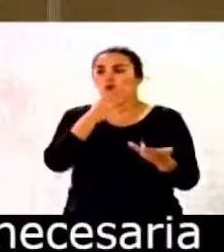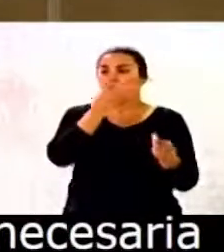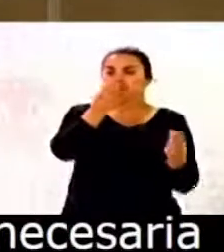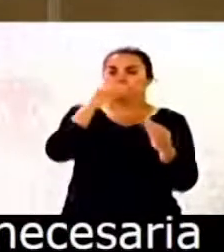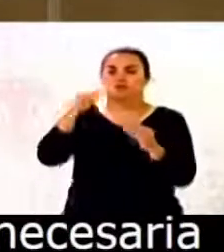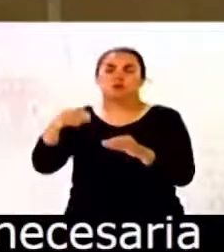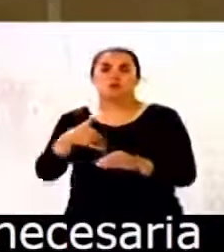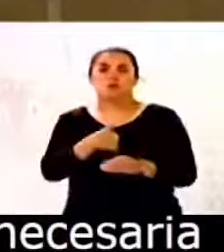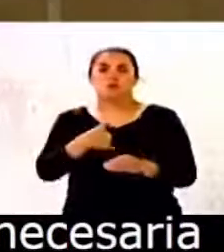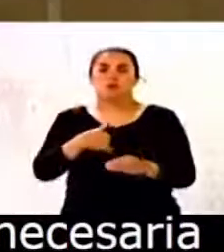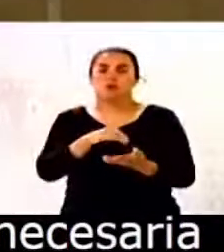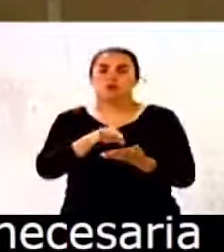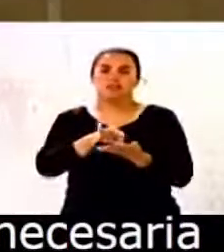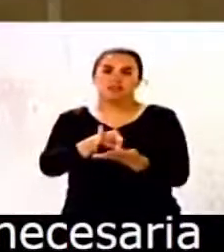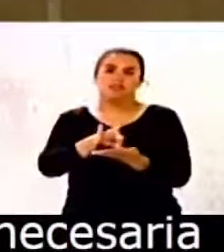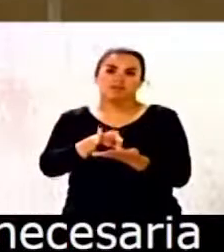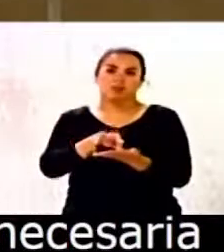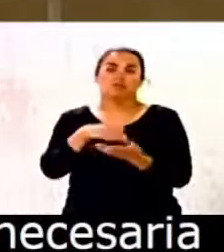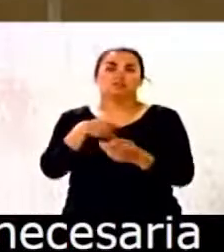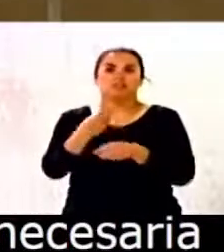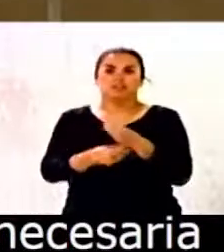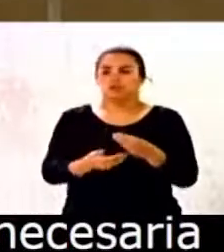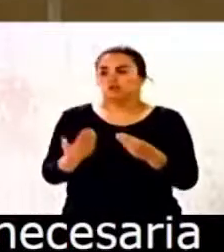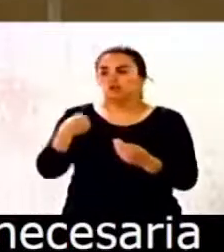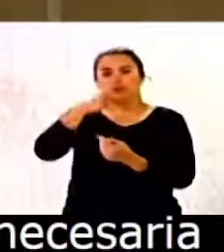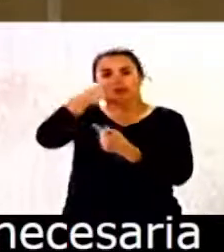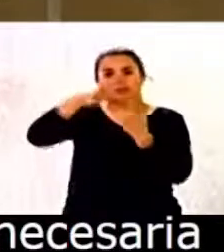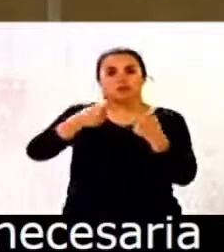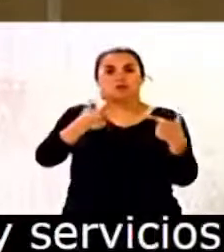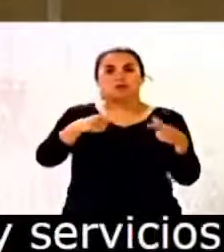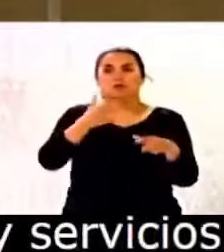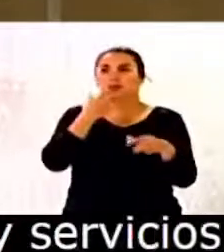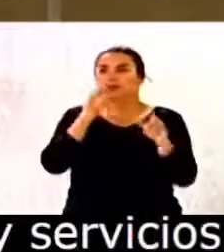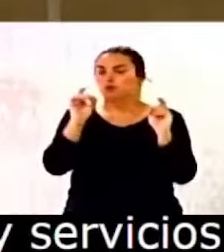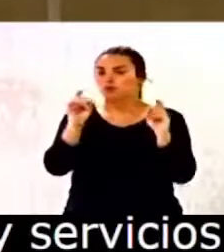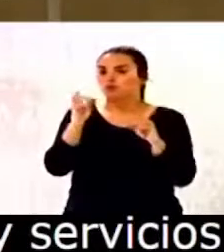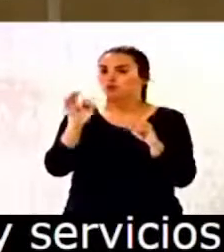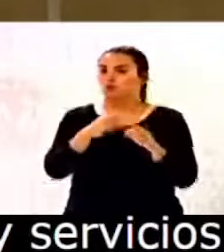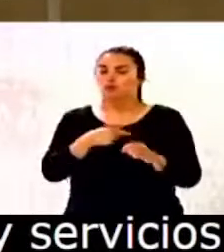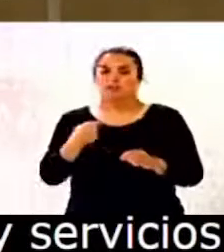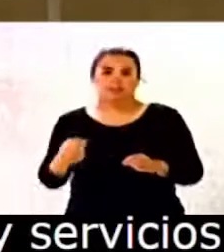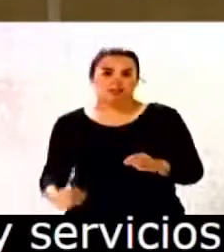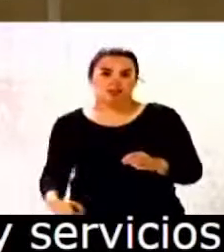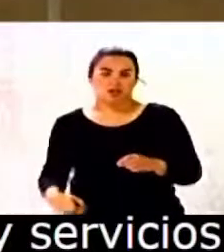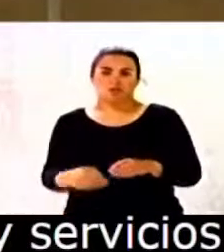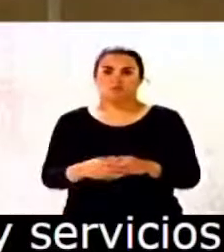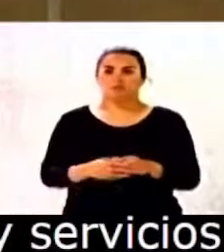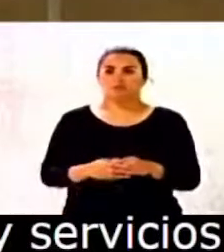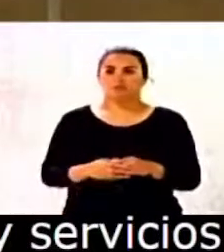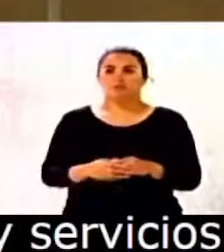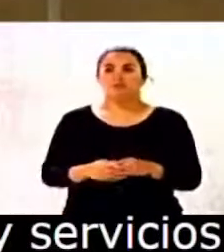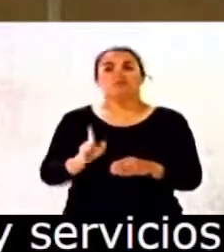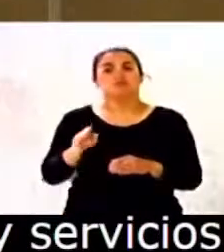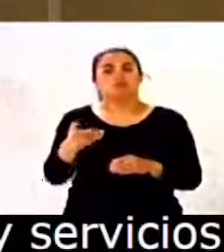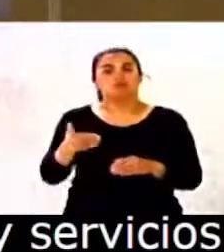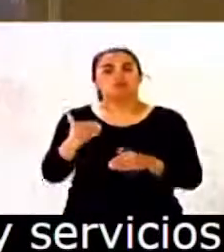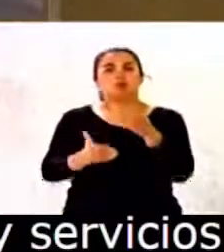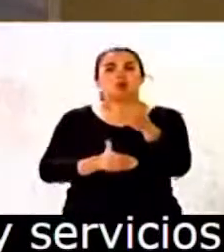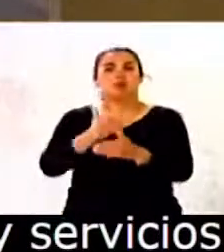y servicios que se han dado en los últimos años en ámbitos como el educativo o el sanitario, el importante proceso